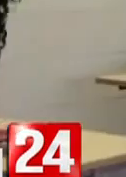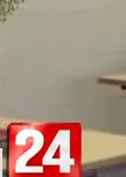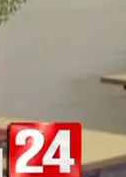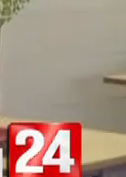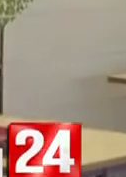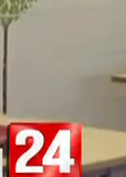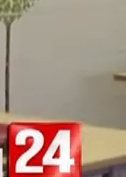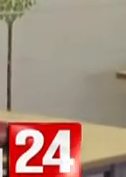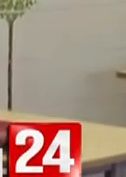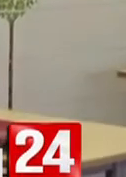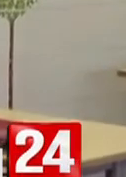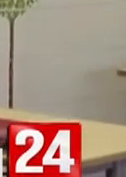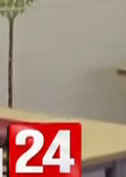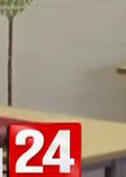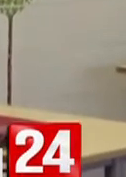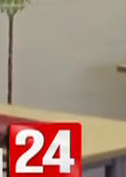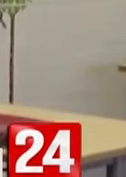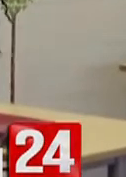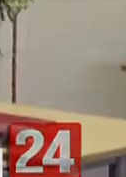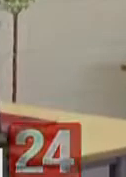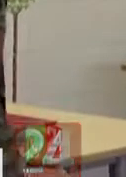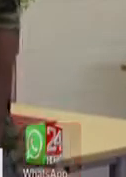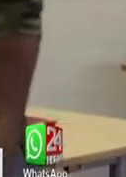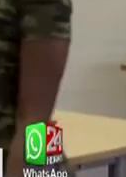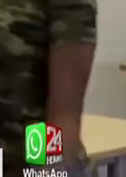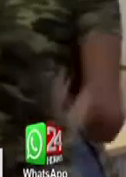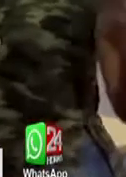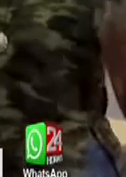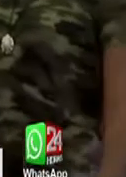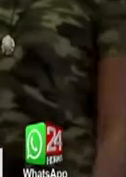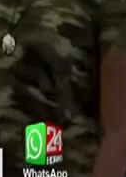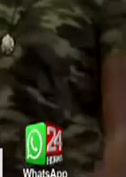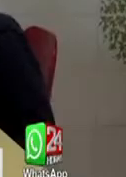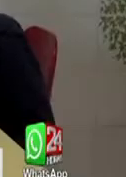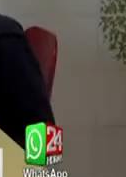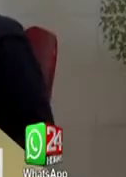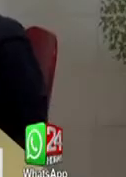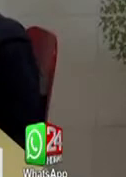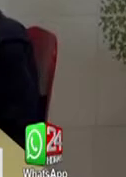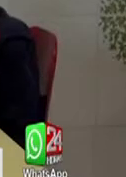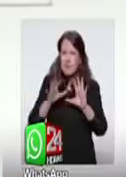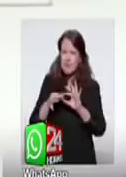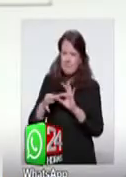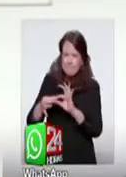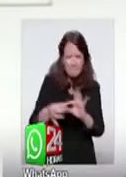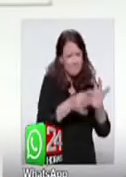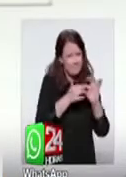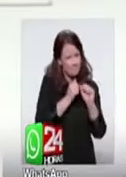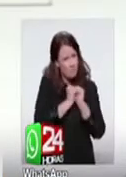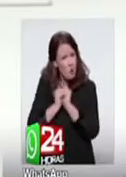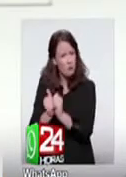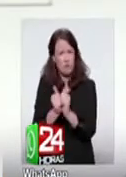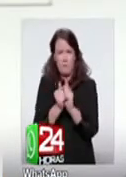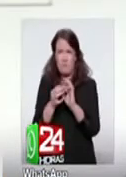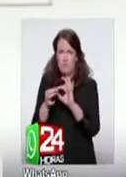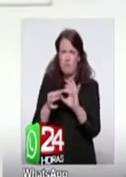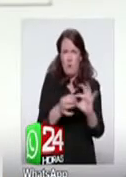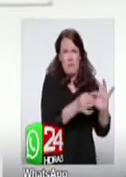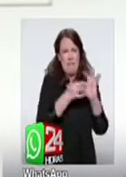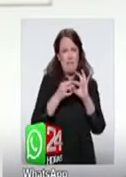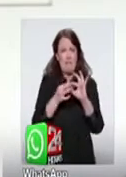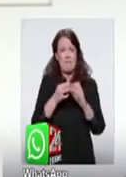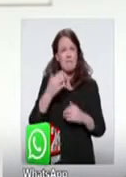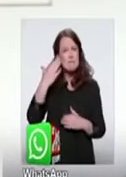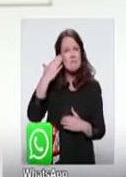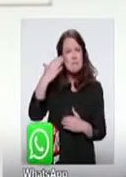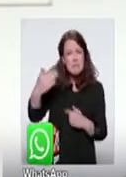primer confinamiento, y pidió a los franceses hacer un último esfuerzo. Si sabemos cómo organizarnos,